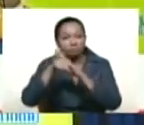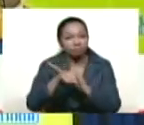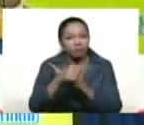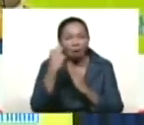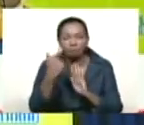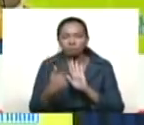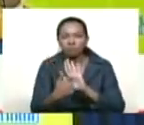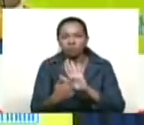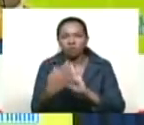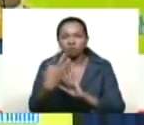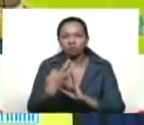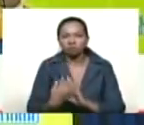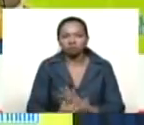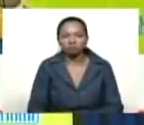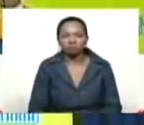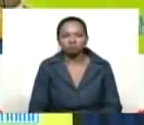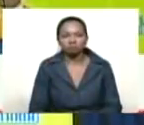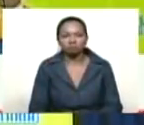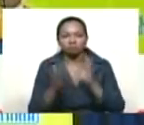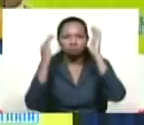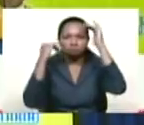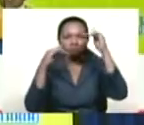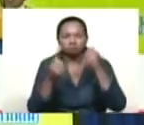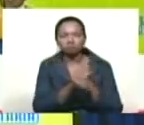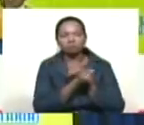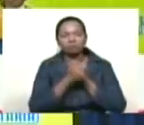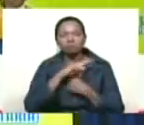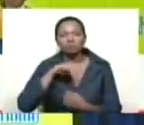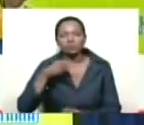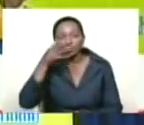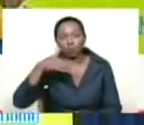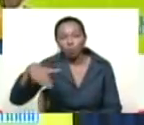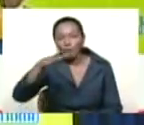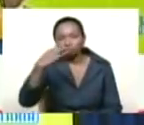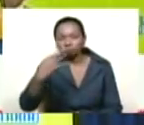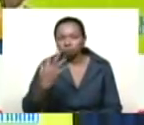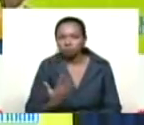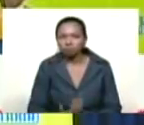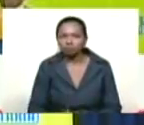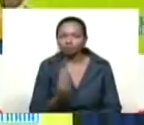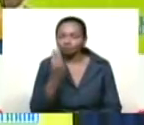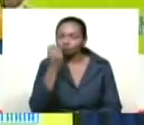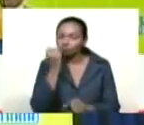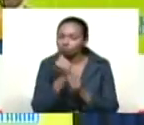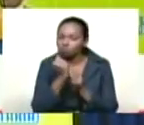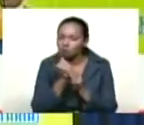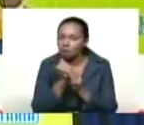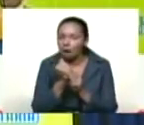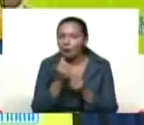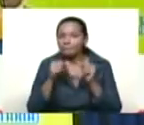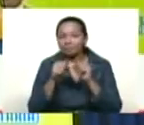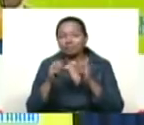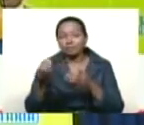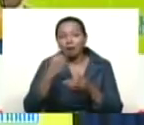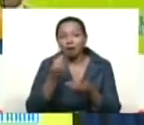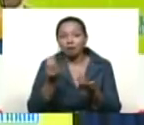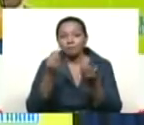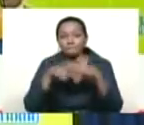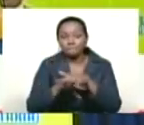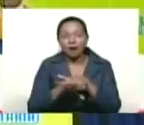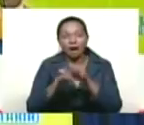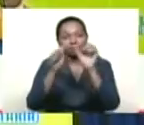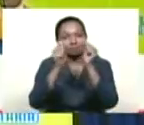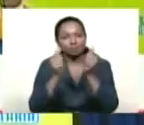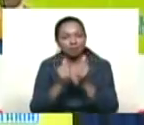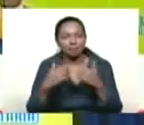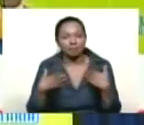ejemplo, atendiendo con amor a nuestro pueblo. Mucho trabajo para seguir articulando el sistema de